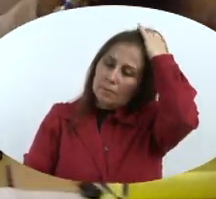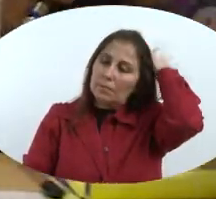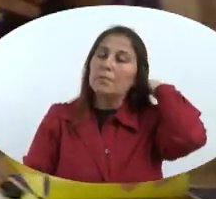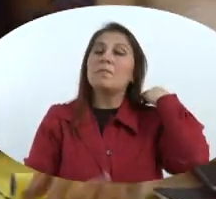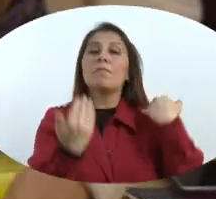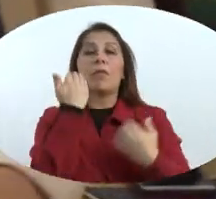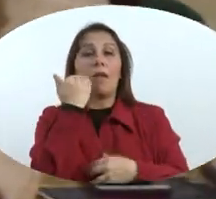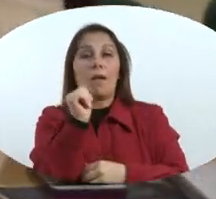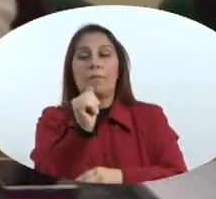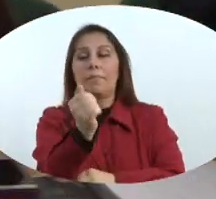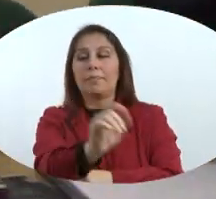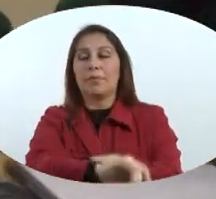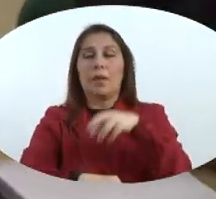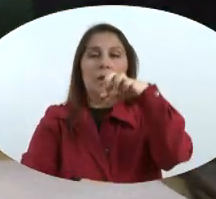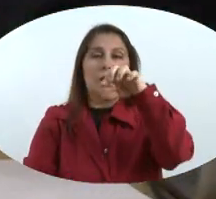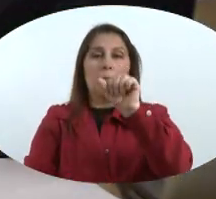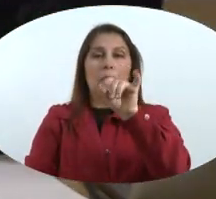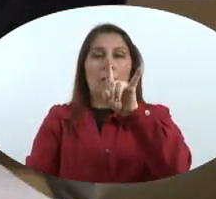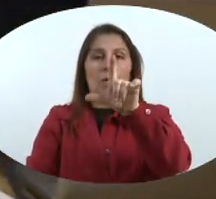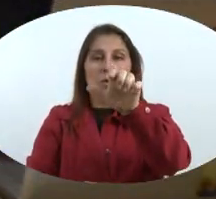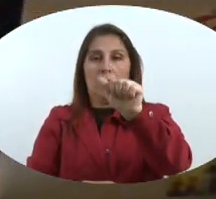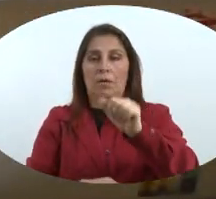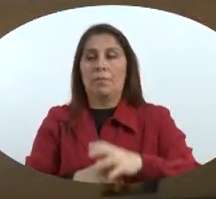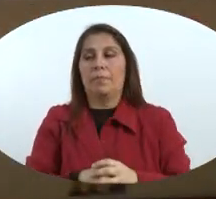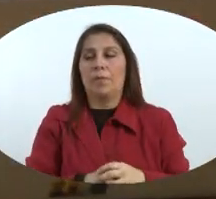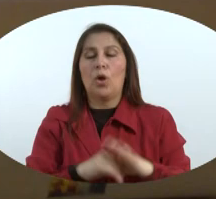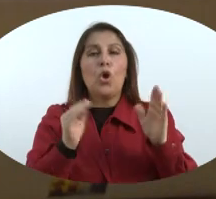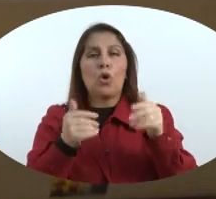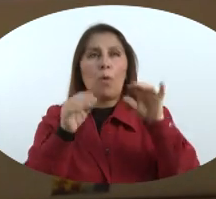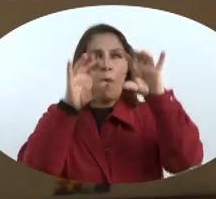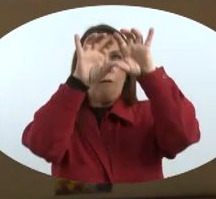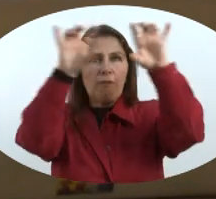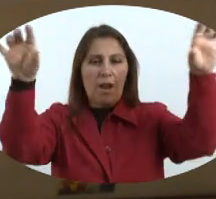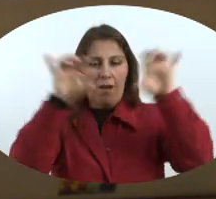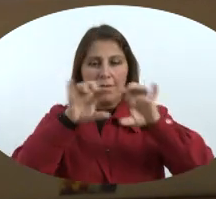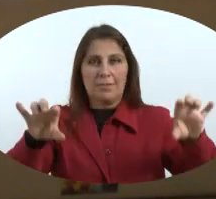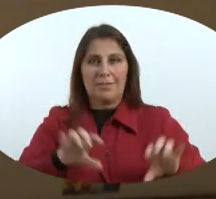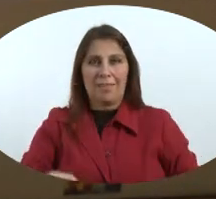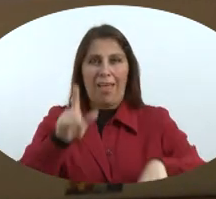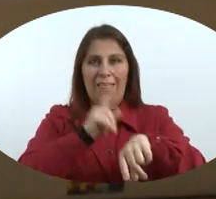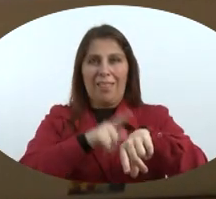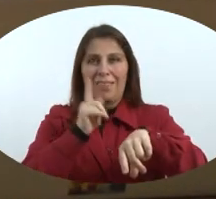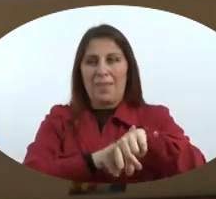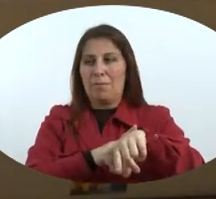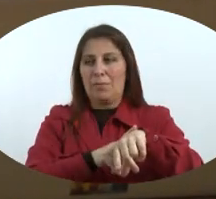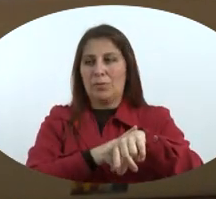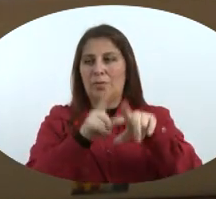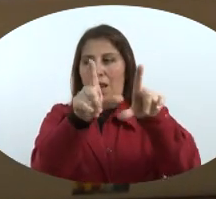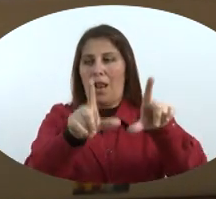frente a la pregunta de cómo lograr las franjas horarias en las licenciaturas